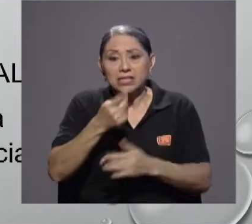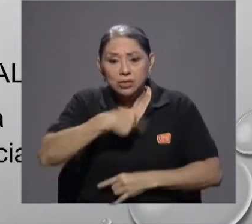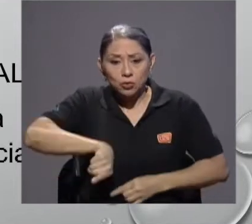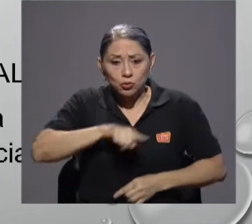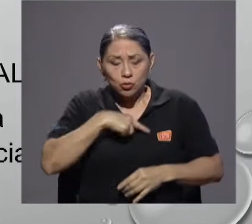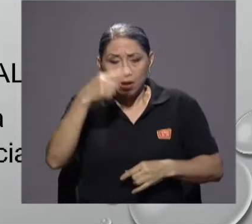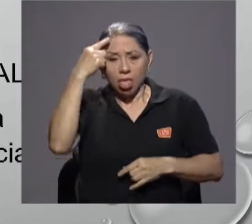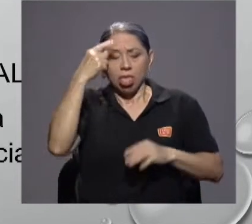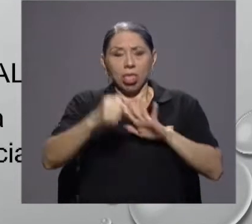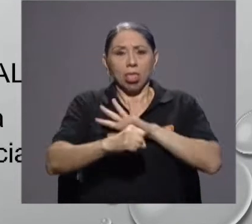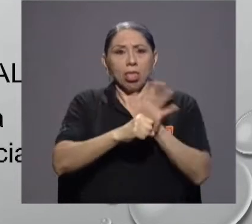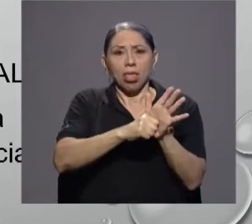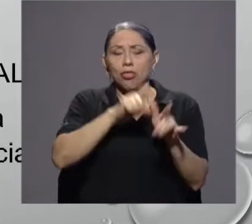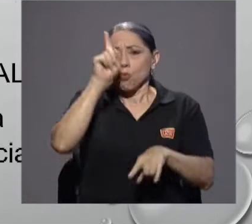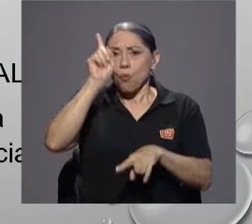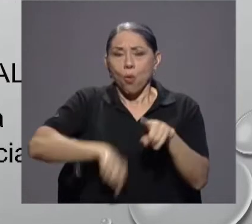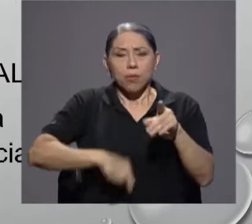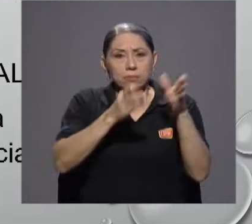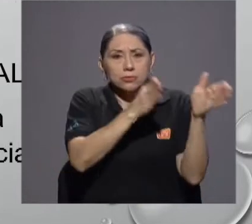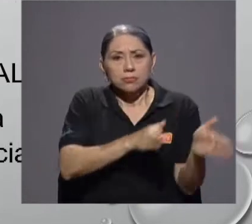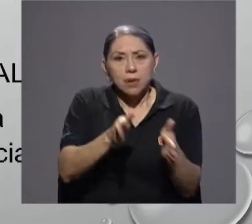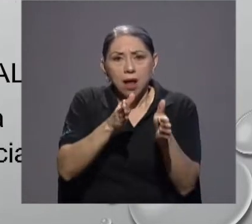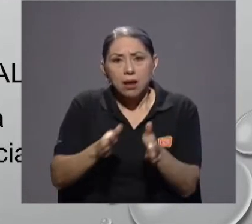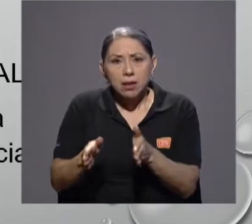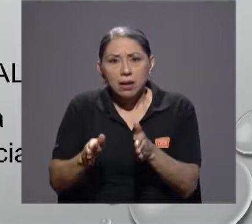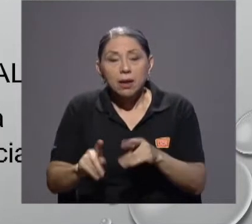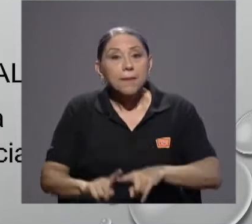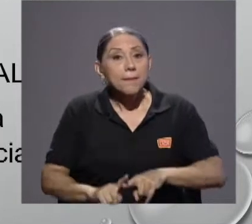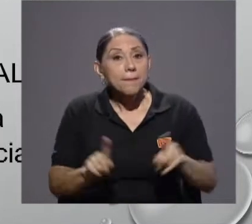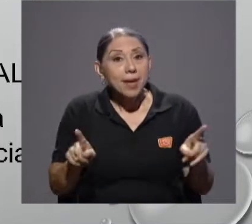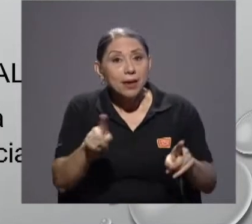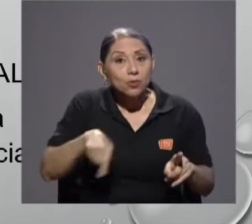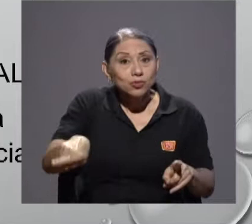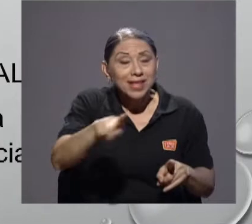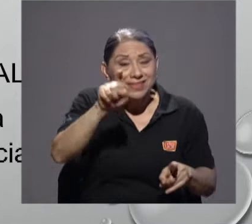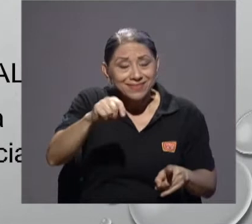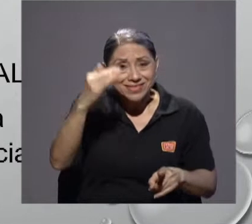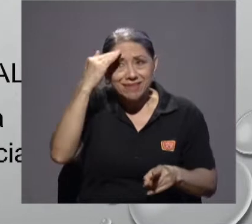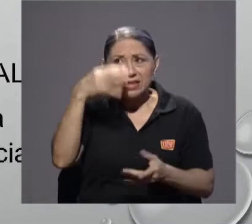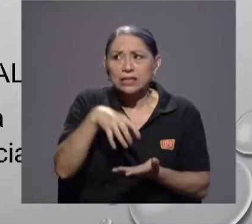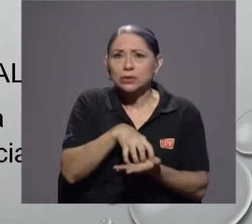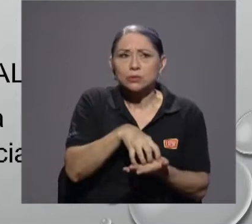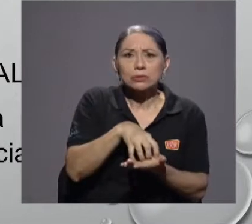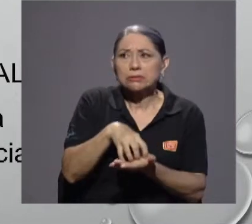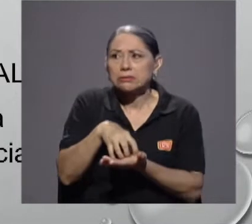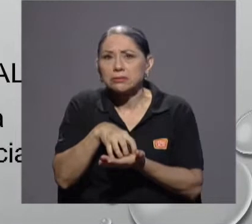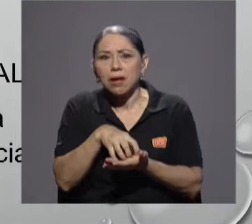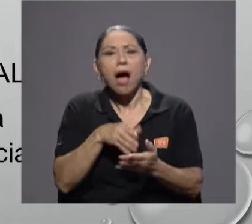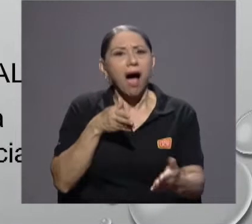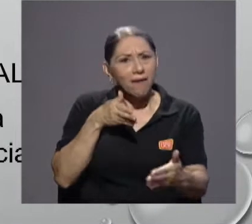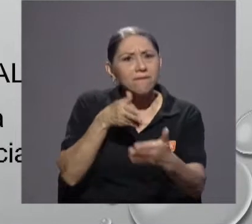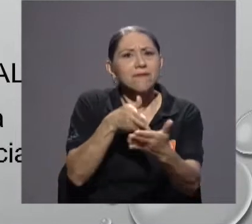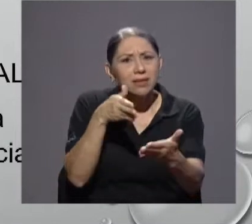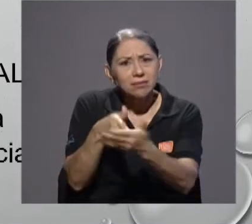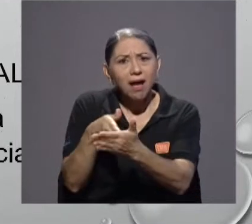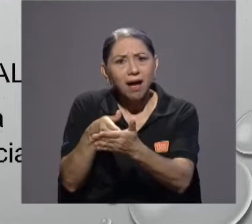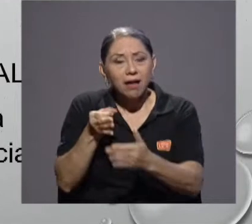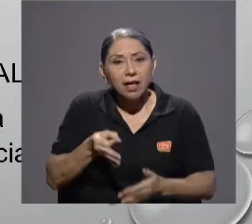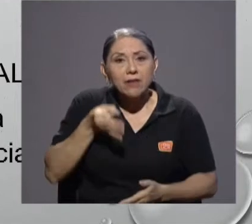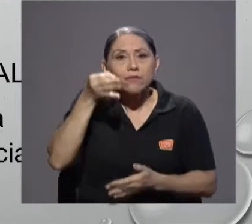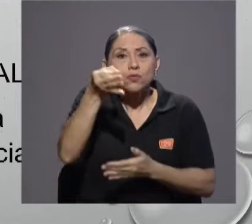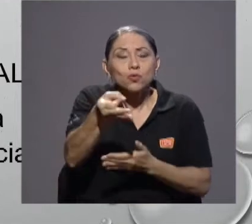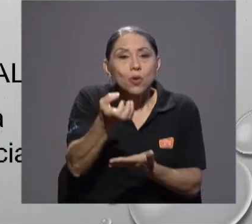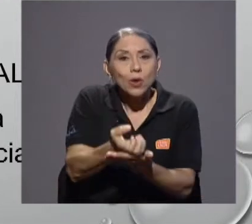planear, pero sí lo que debe estar claro para todos es que la incertidumbre afecta el futuro económico